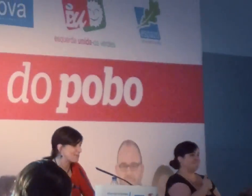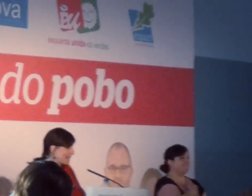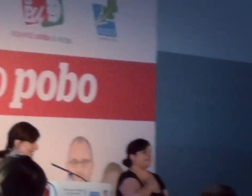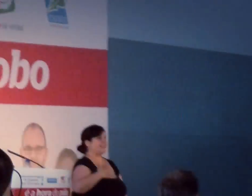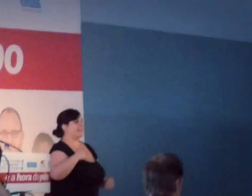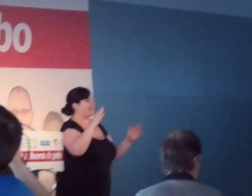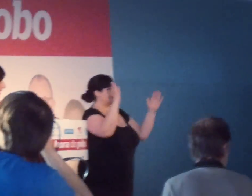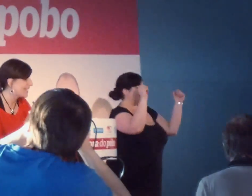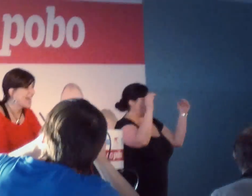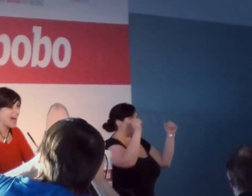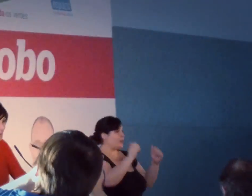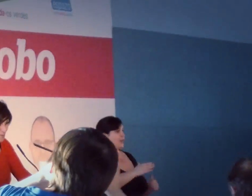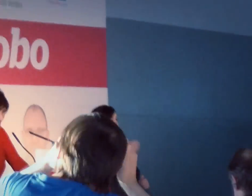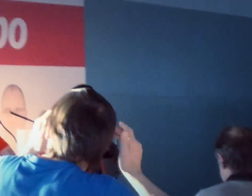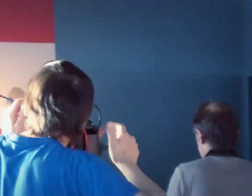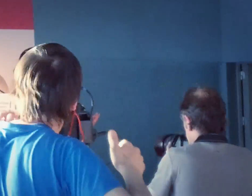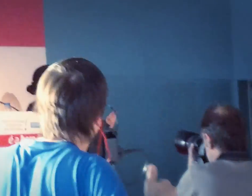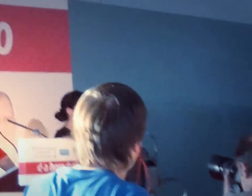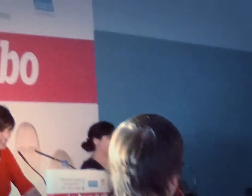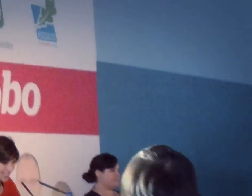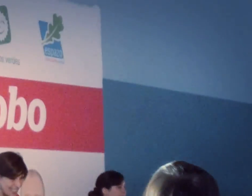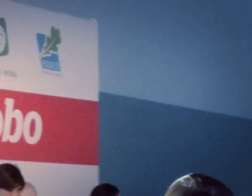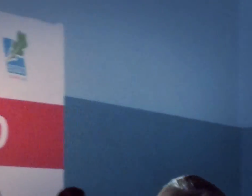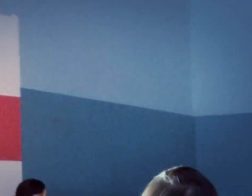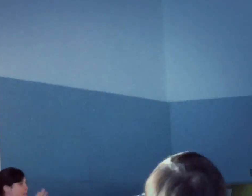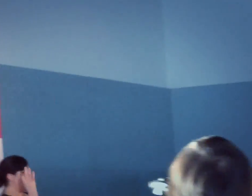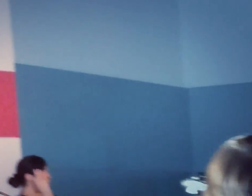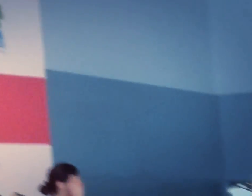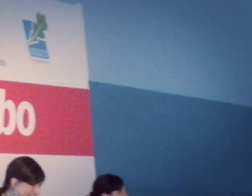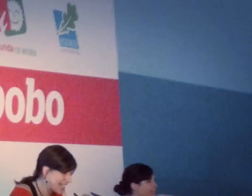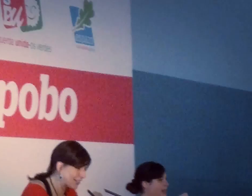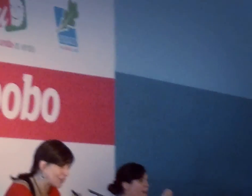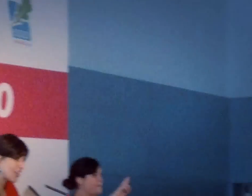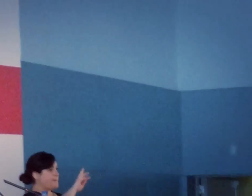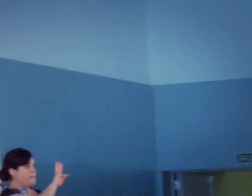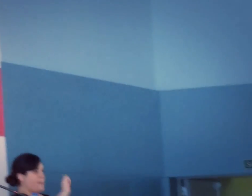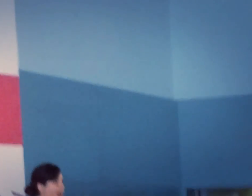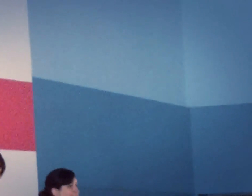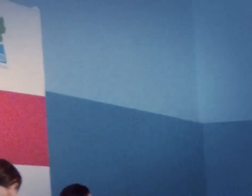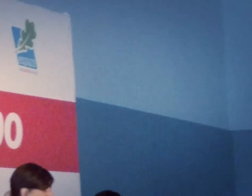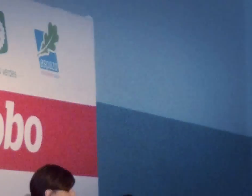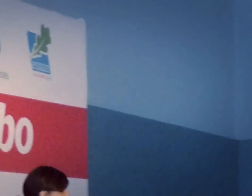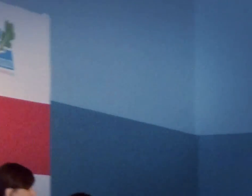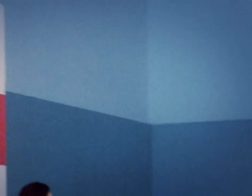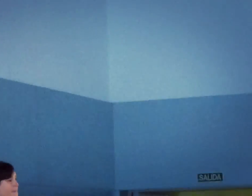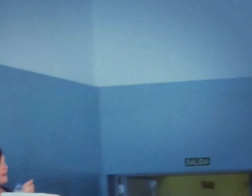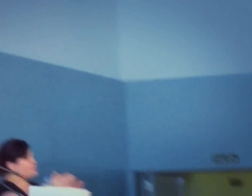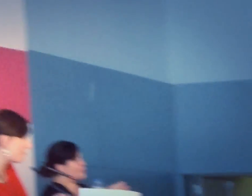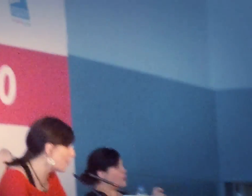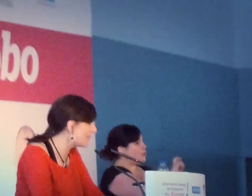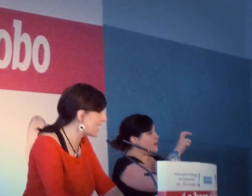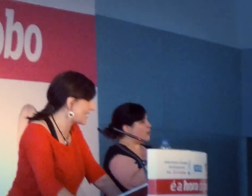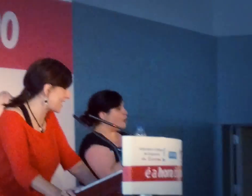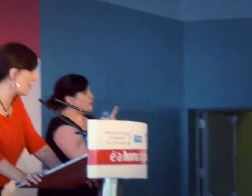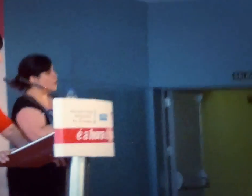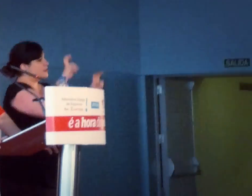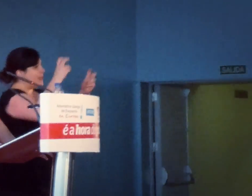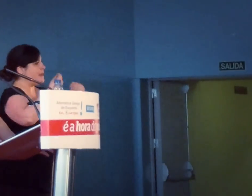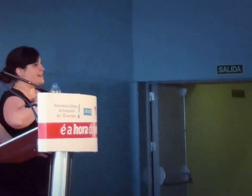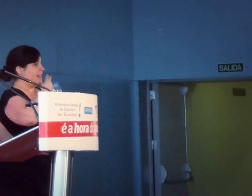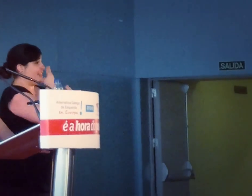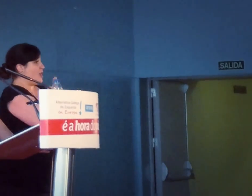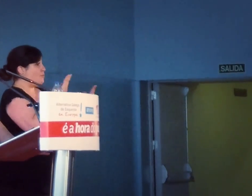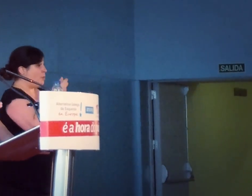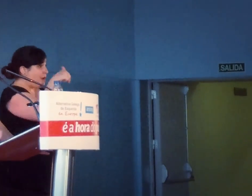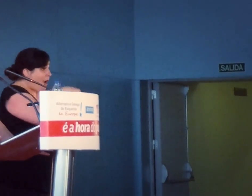saudar expresamente a compañera Maite Isla e os compañeros da Plataforma da Sanidade Pública que están hoxe